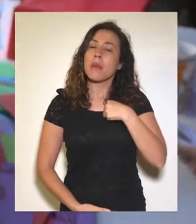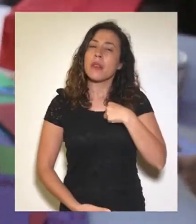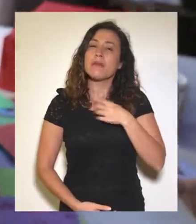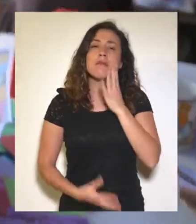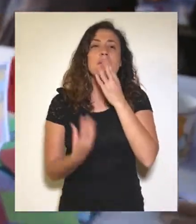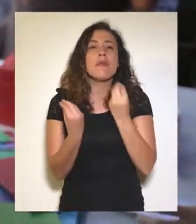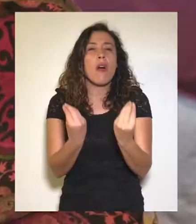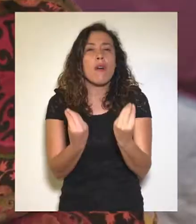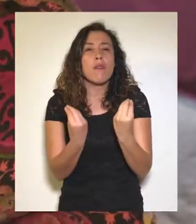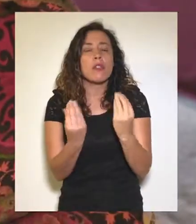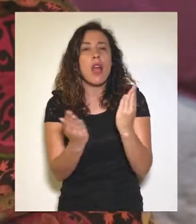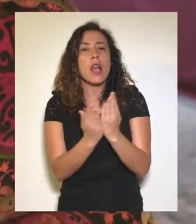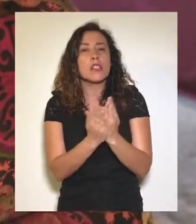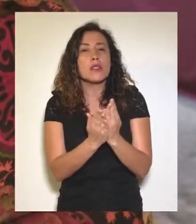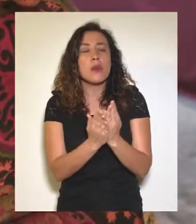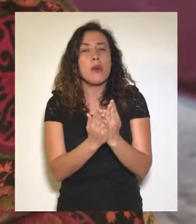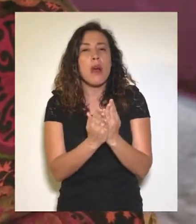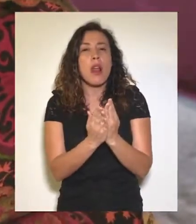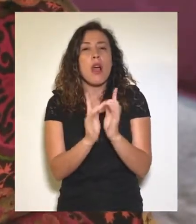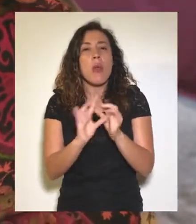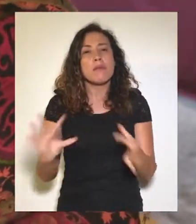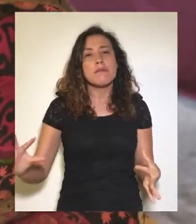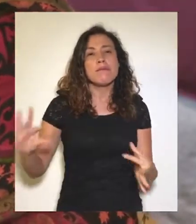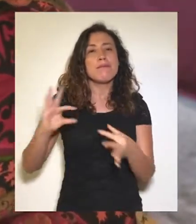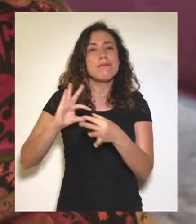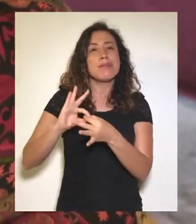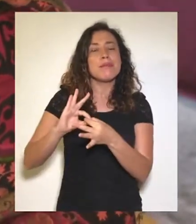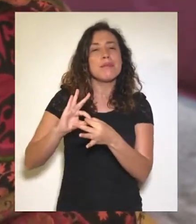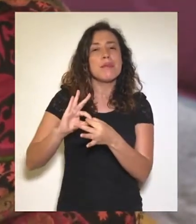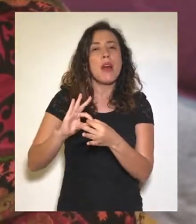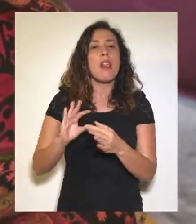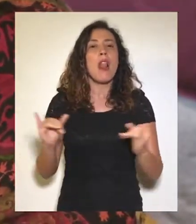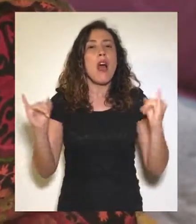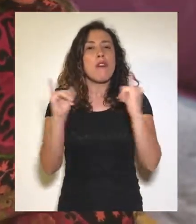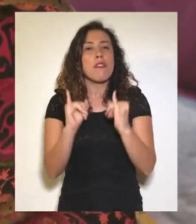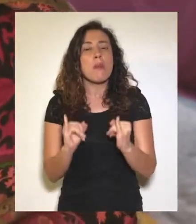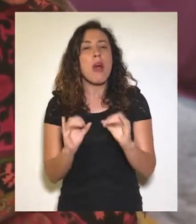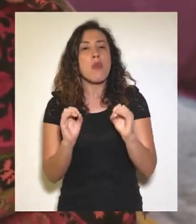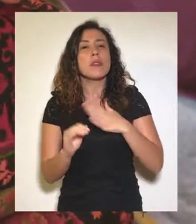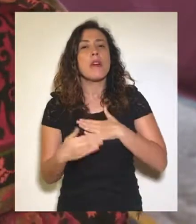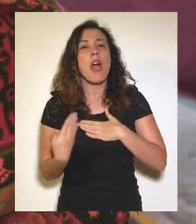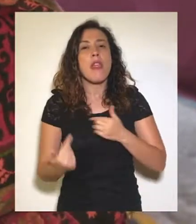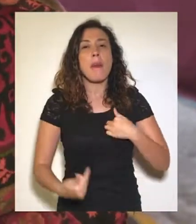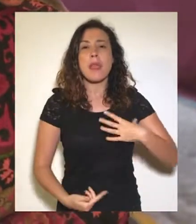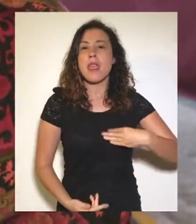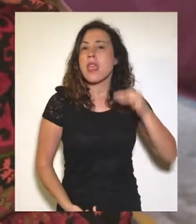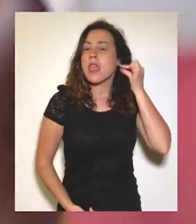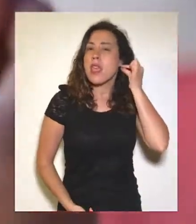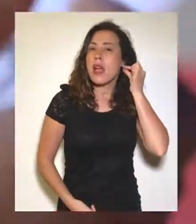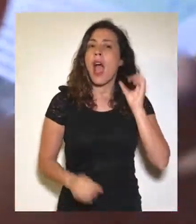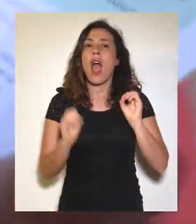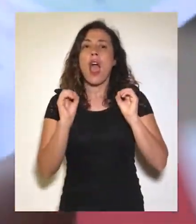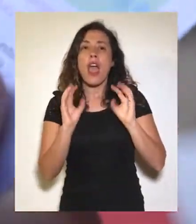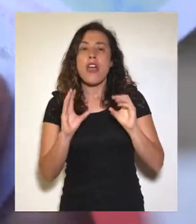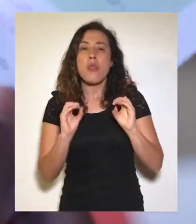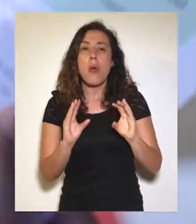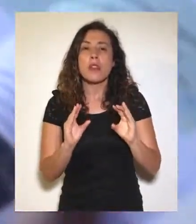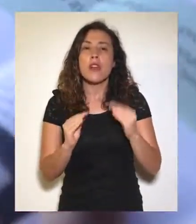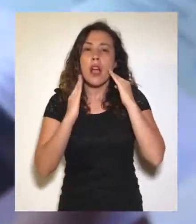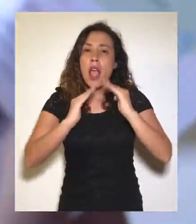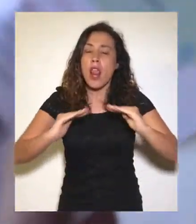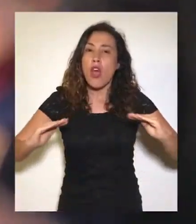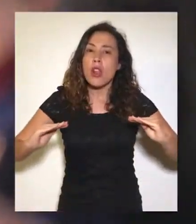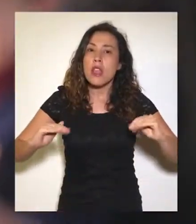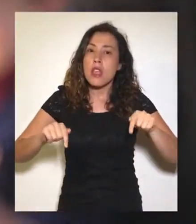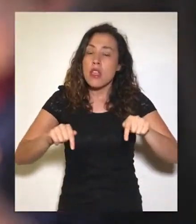Para mí fue bonito que la escuela estuviera en la misma sintonía del tipo de educación que queremos para nuestra hija. Una educación